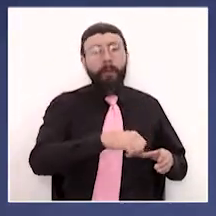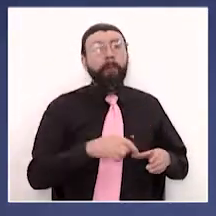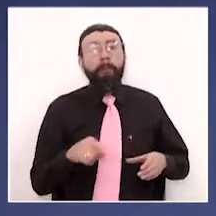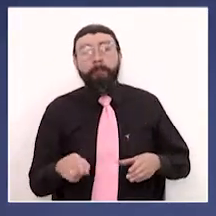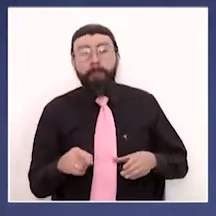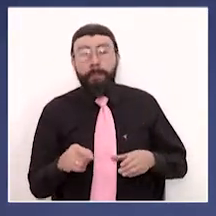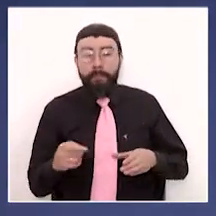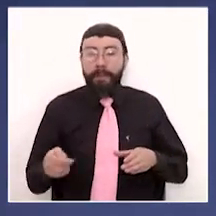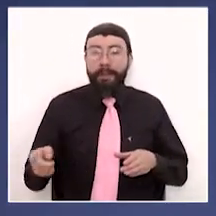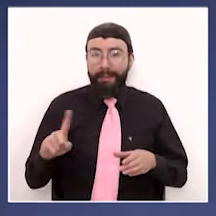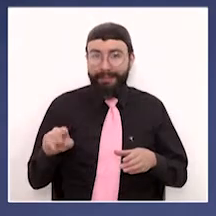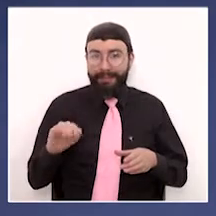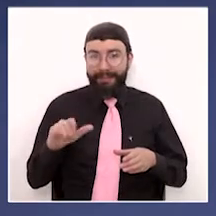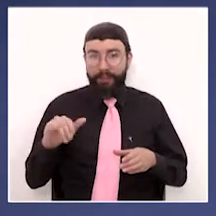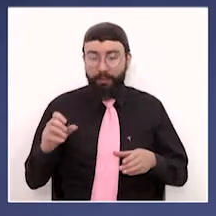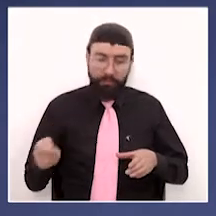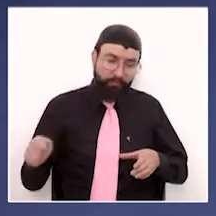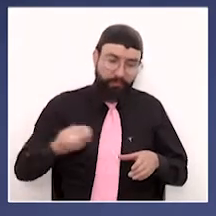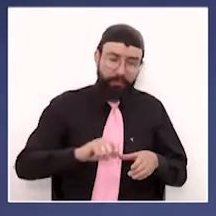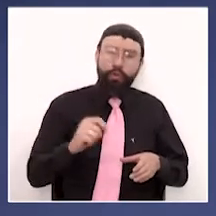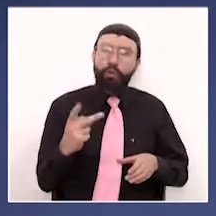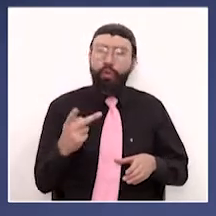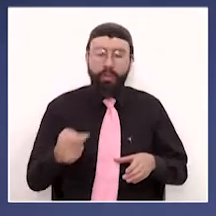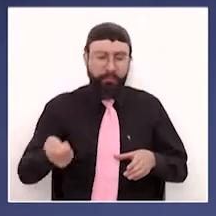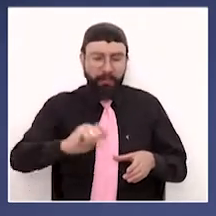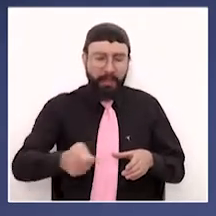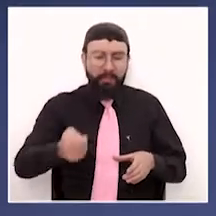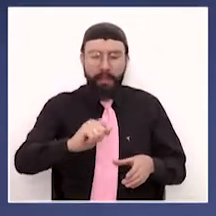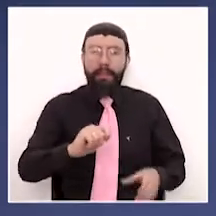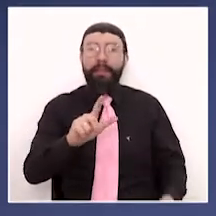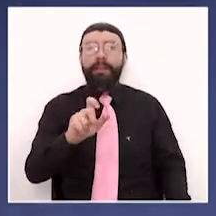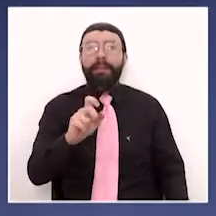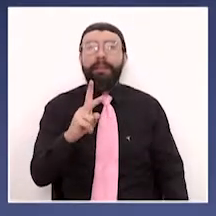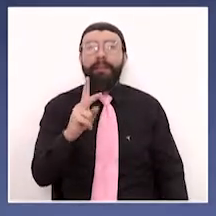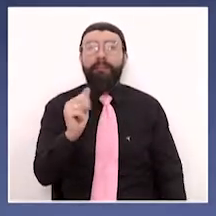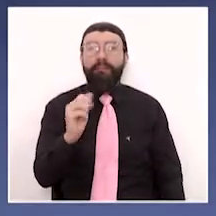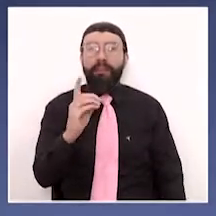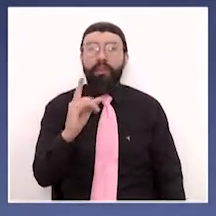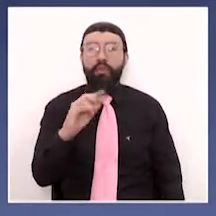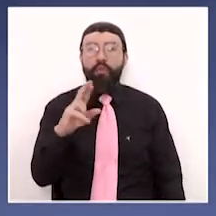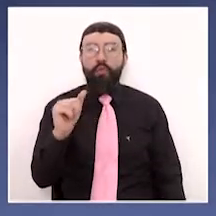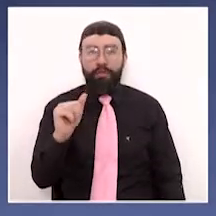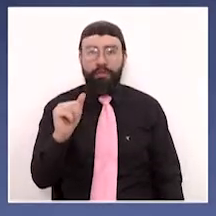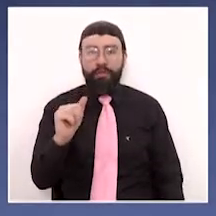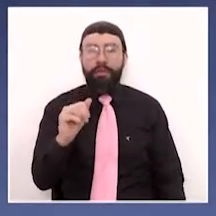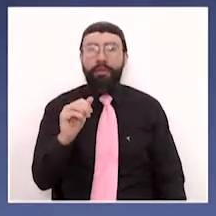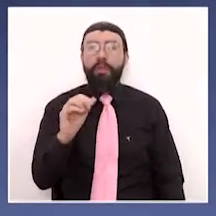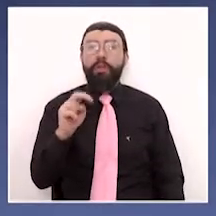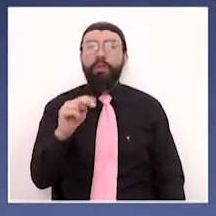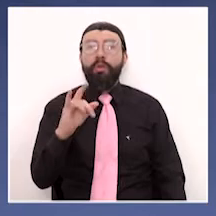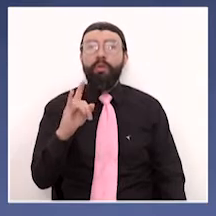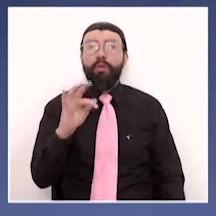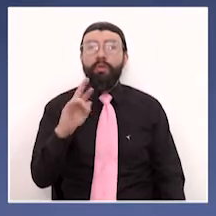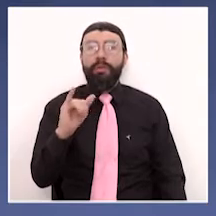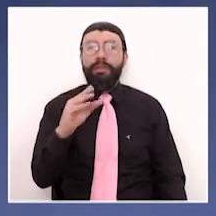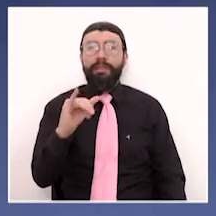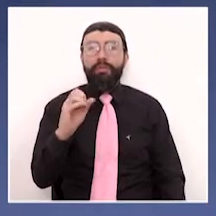2 cucharadas de levadura nutricional. Recuerden que esta levadura no es la levadura del pan, es levadura nutricional.